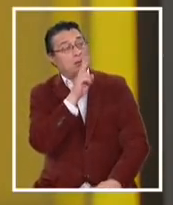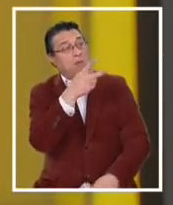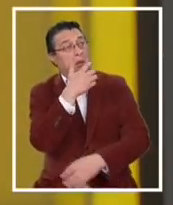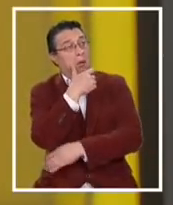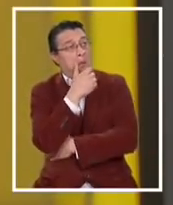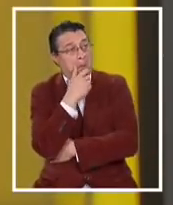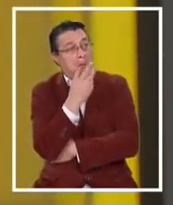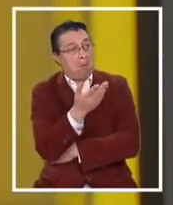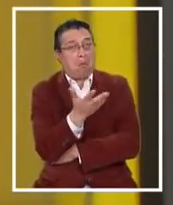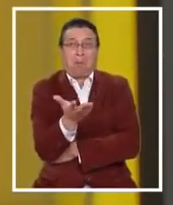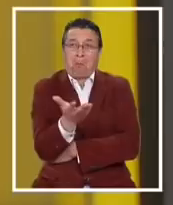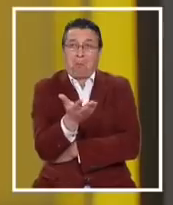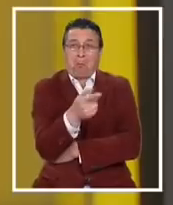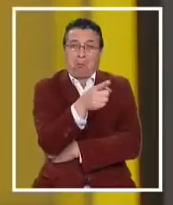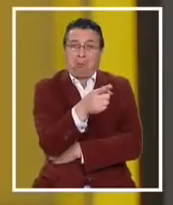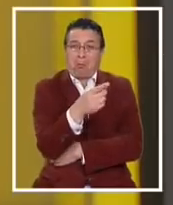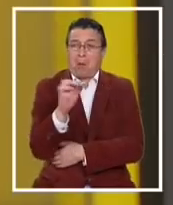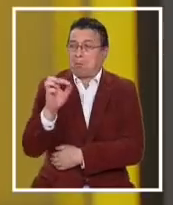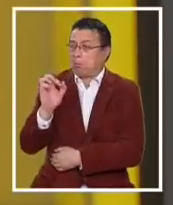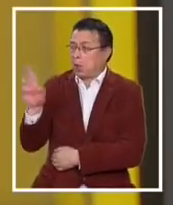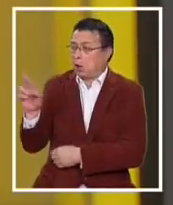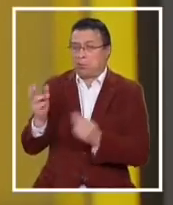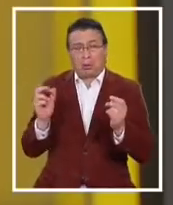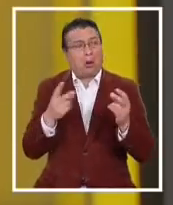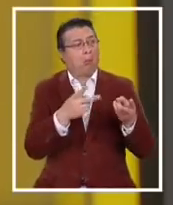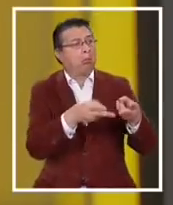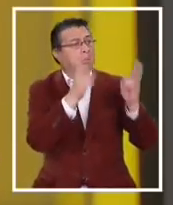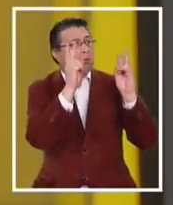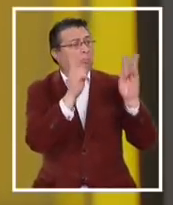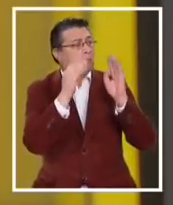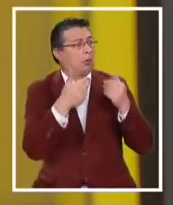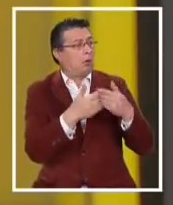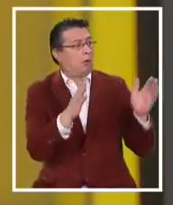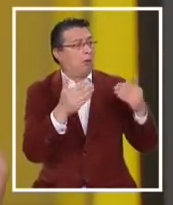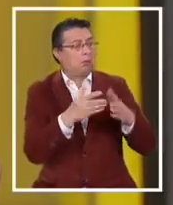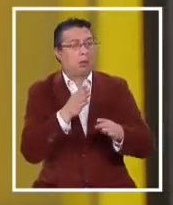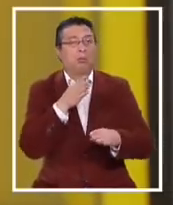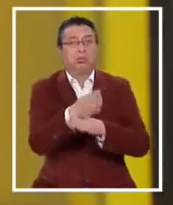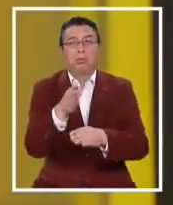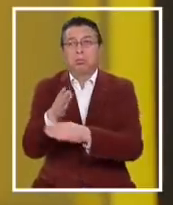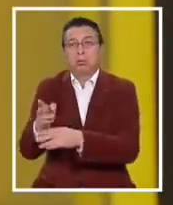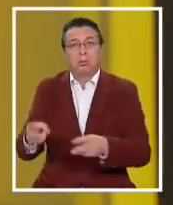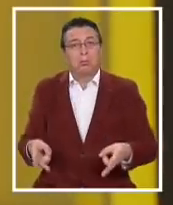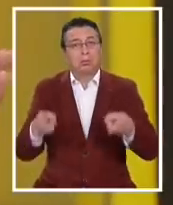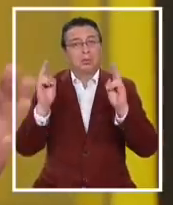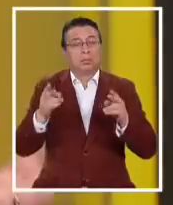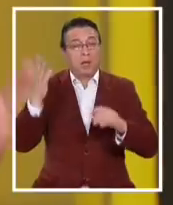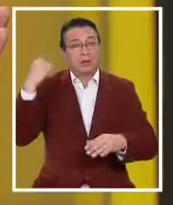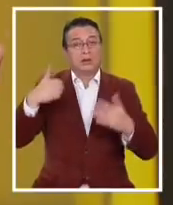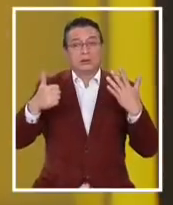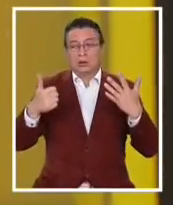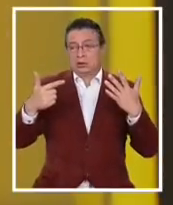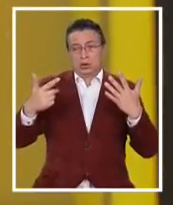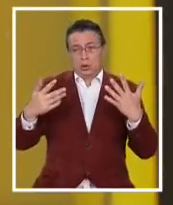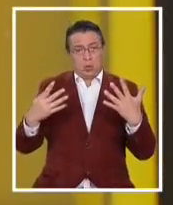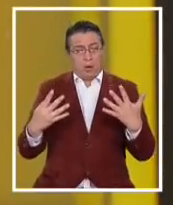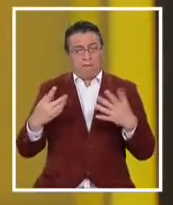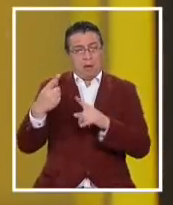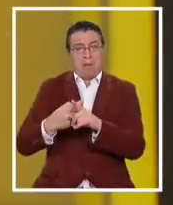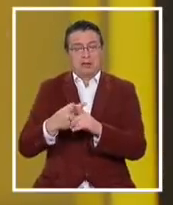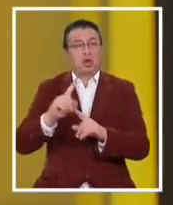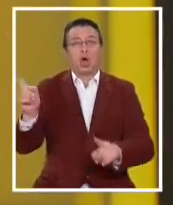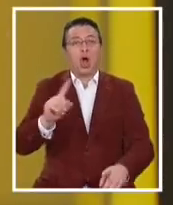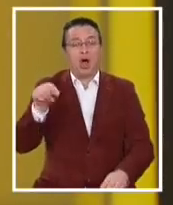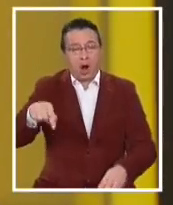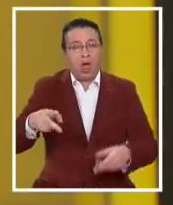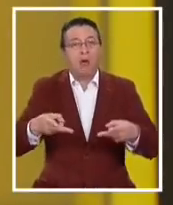que nos dicen que estamos peor, pero nos están permitiendo hacer cosas y asistir a lugares que durante 6, 7, 9 meses nos tenían restringidos.